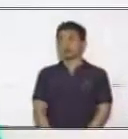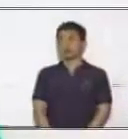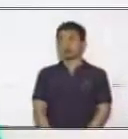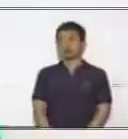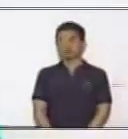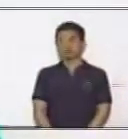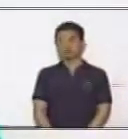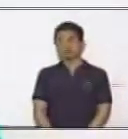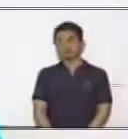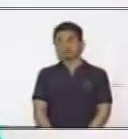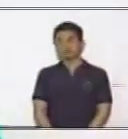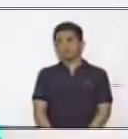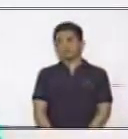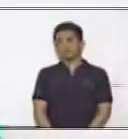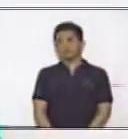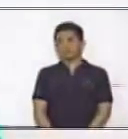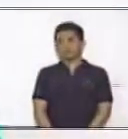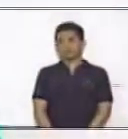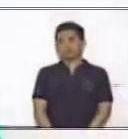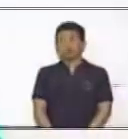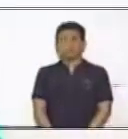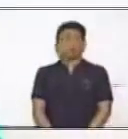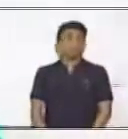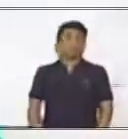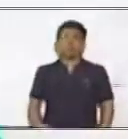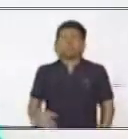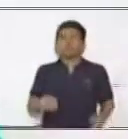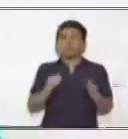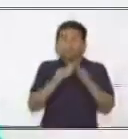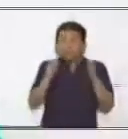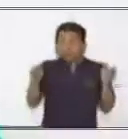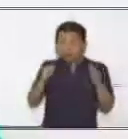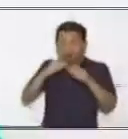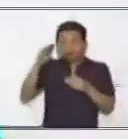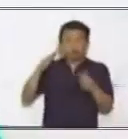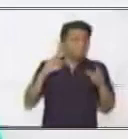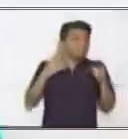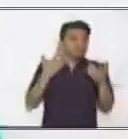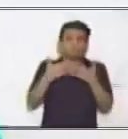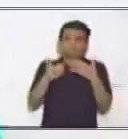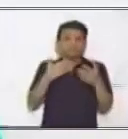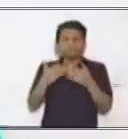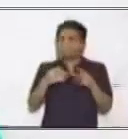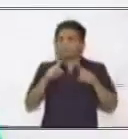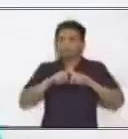o distintos en tamaño o en dimensión. ¿Sí?